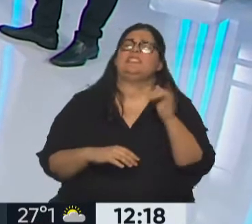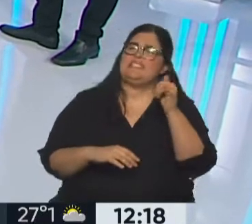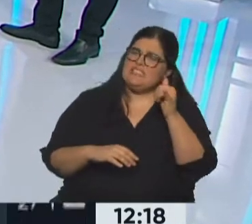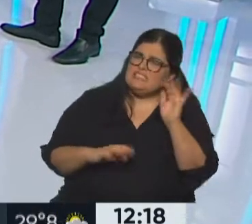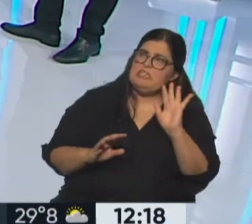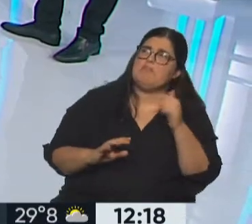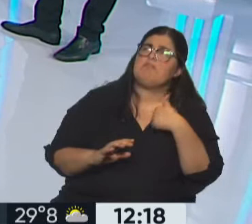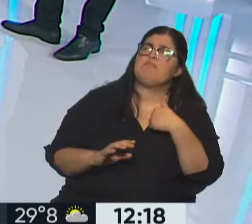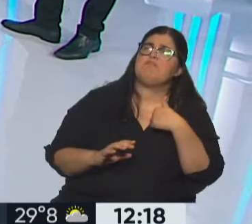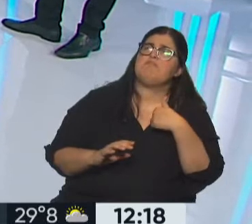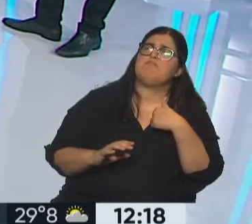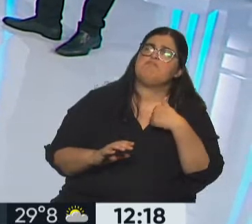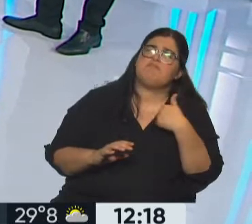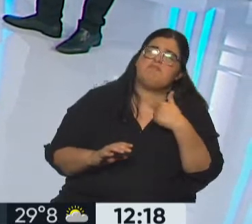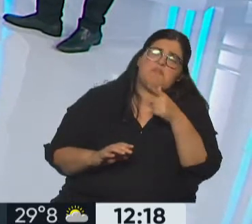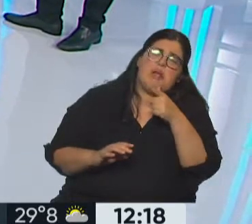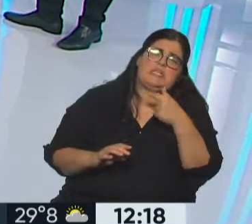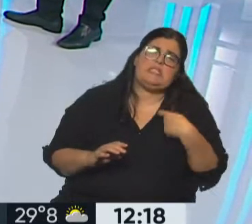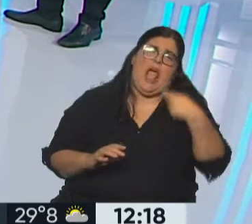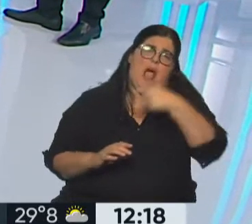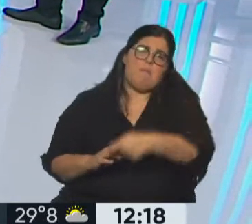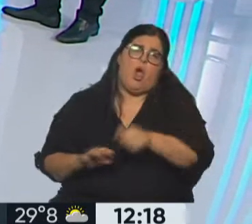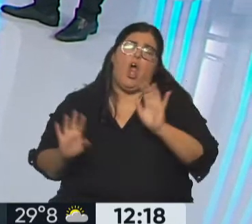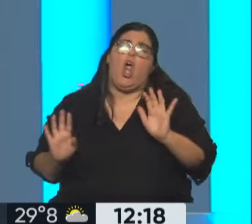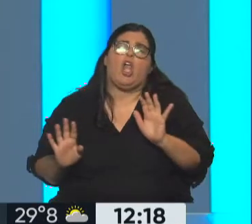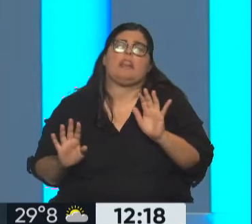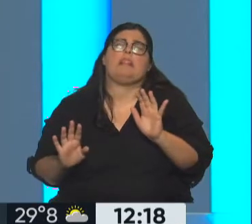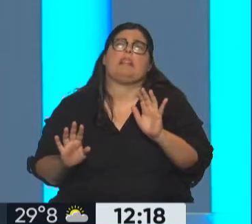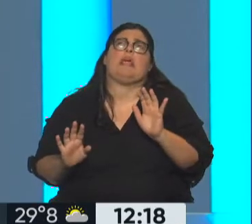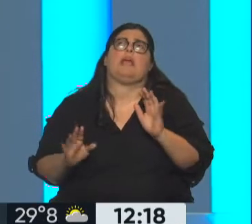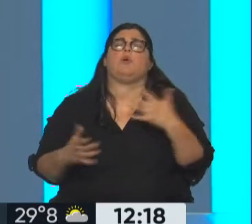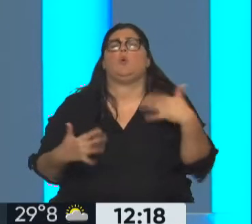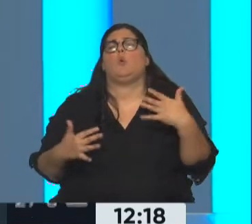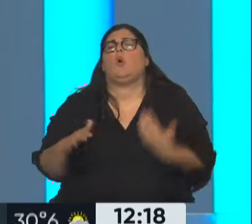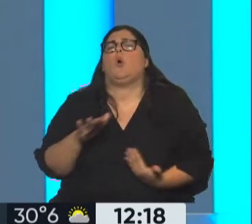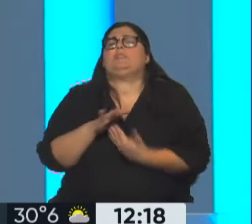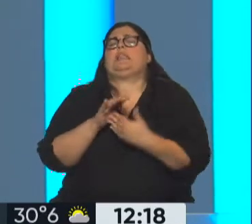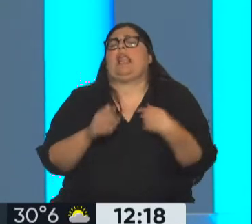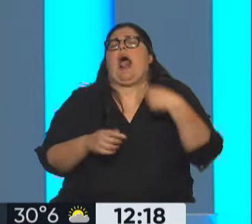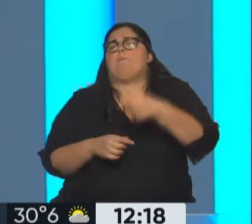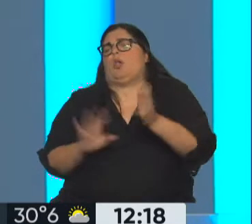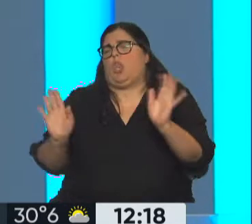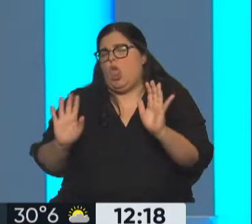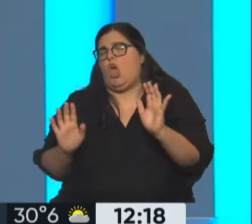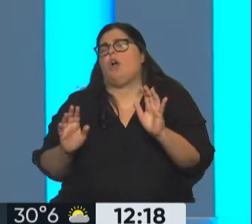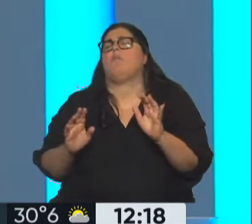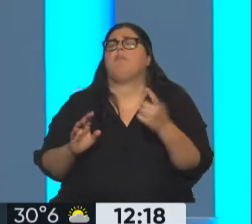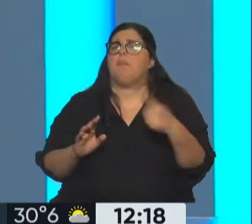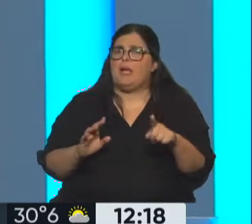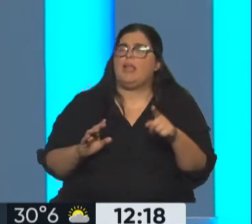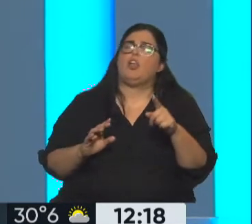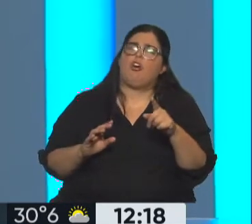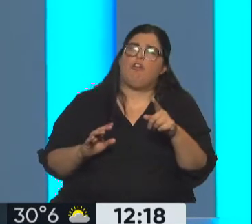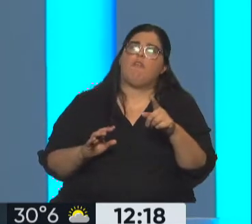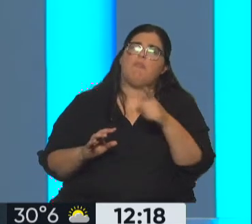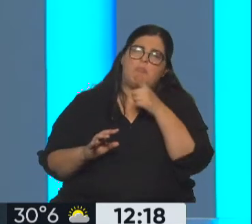sumaría, a ver, algún dato tal vez no central en cuanto a lo que conforma esta discusión, pero que creo que también en cierta